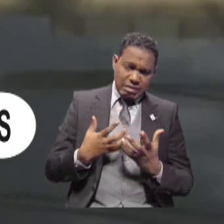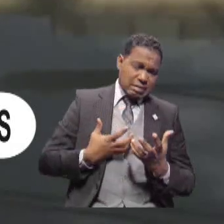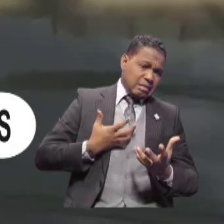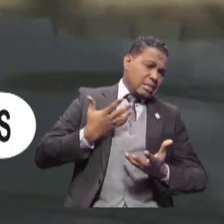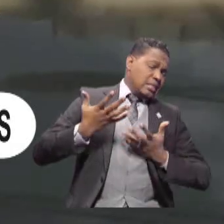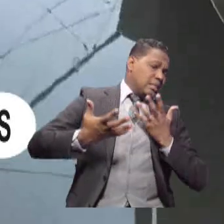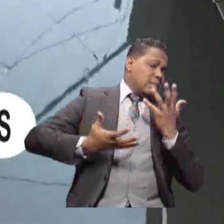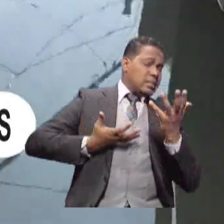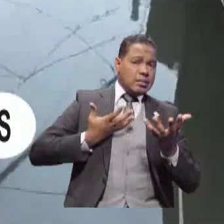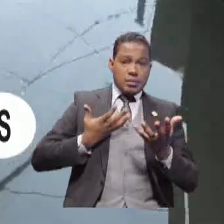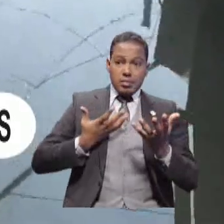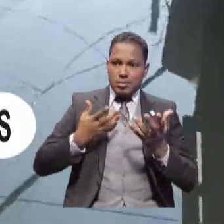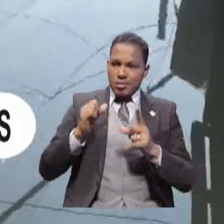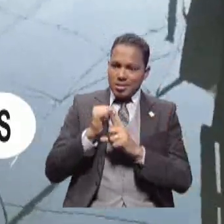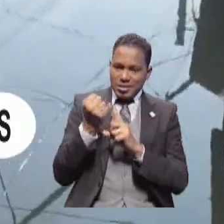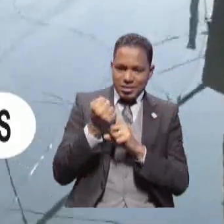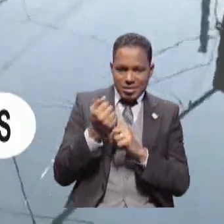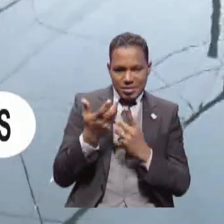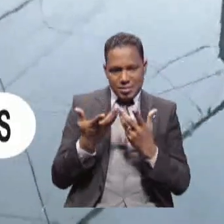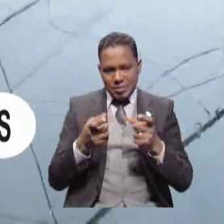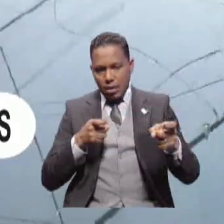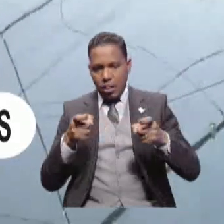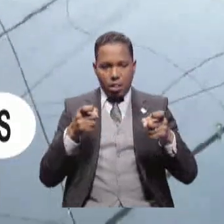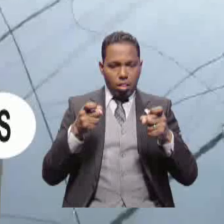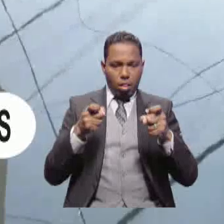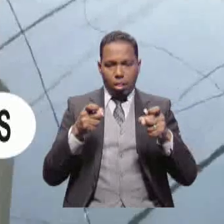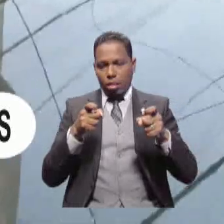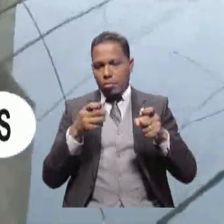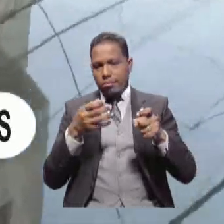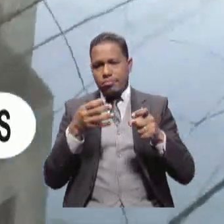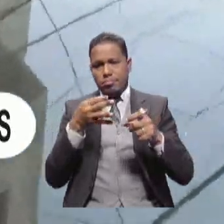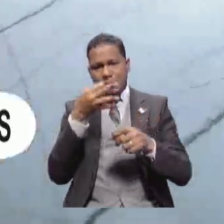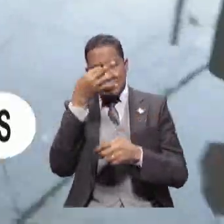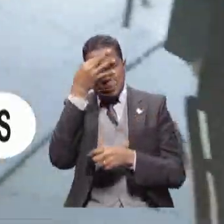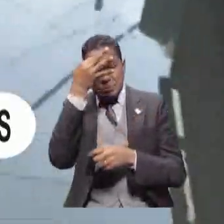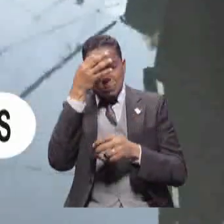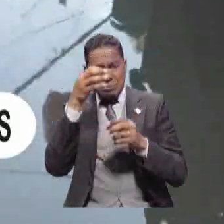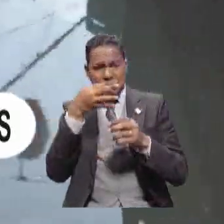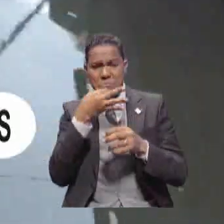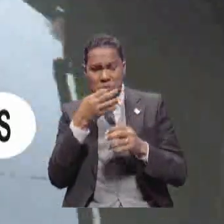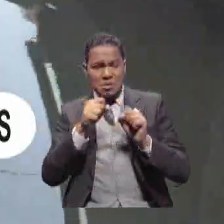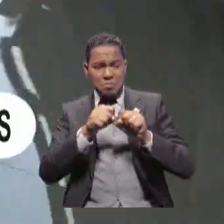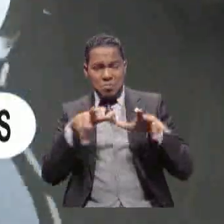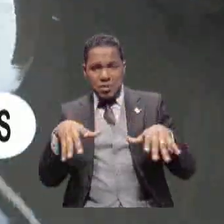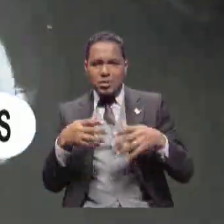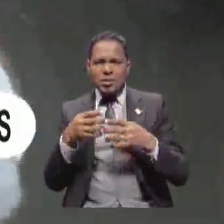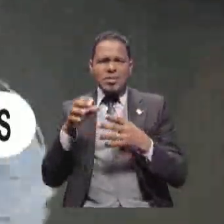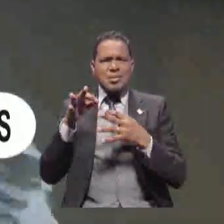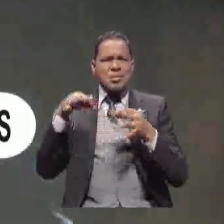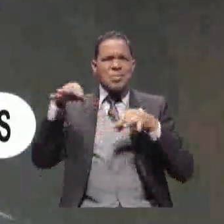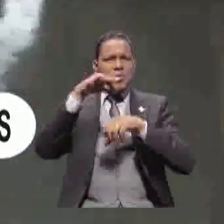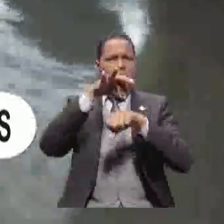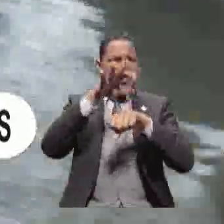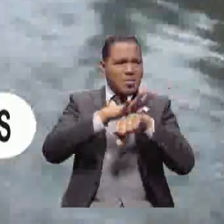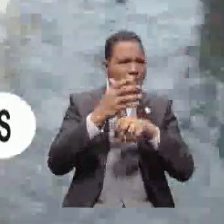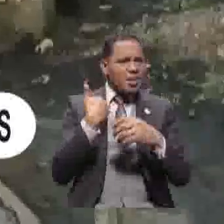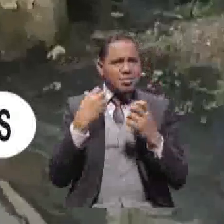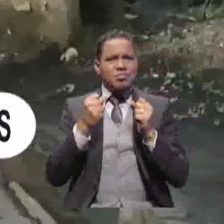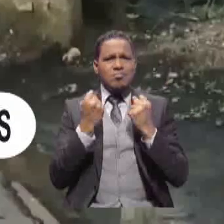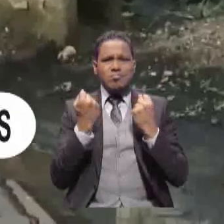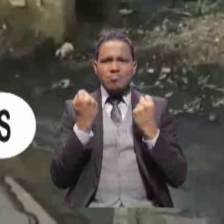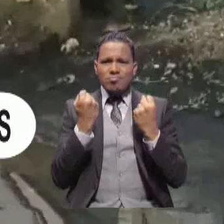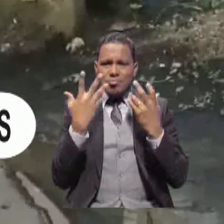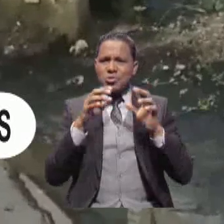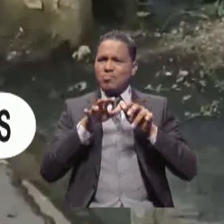una situación que se está saliendo un poco de control mosquitos eh muchos mosquitos en la zona de hecho las autoridades sanitarias han